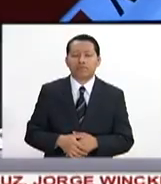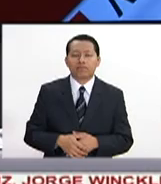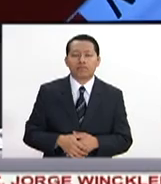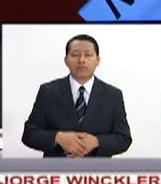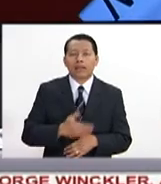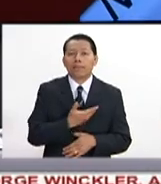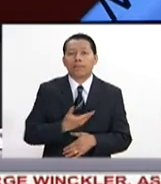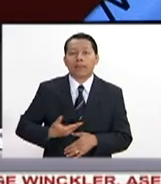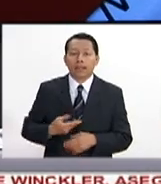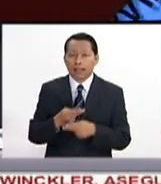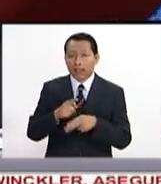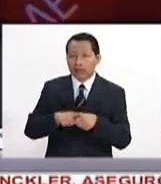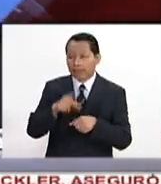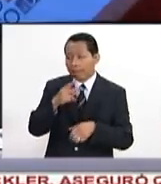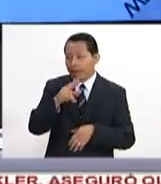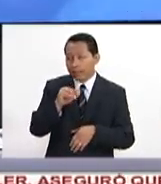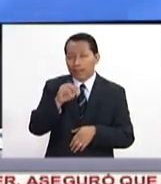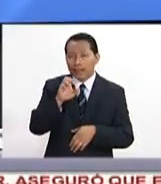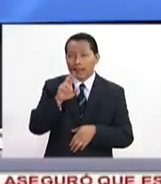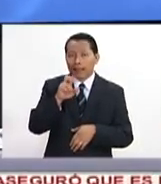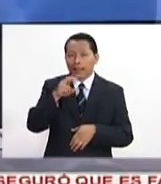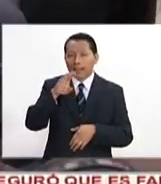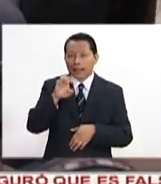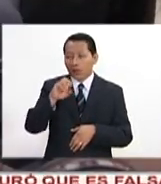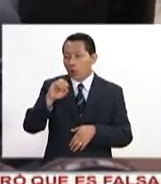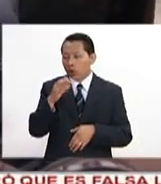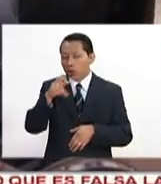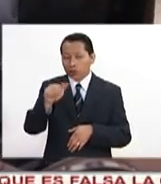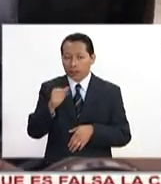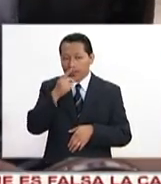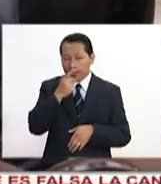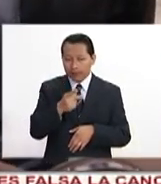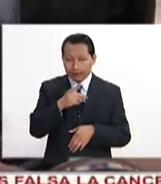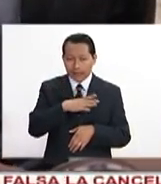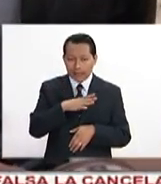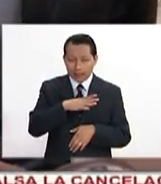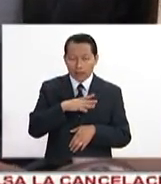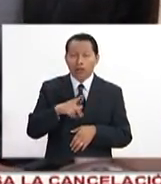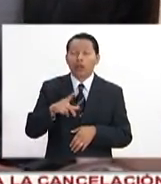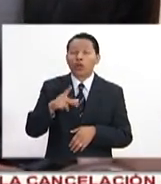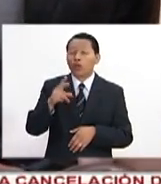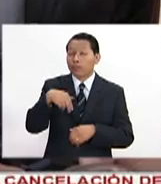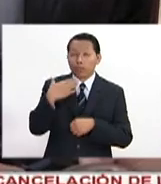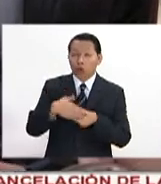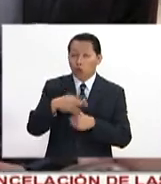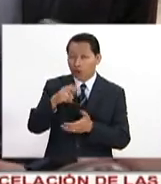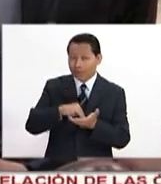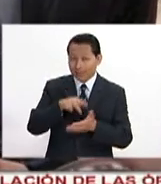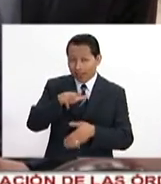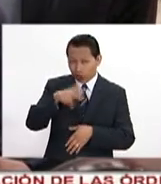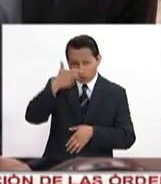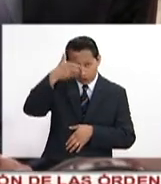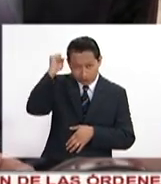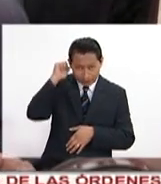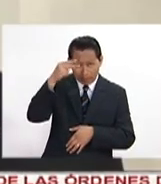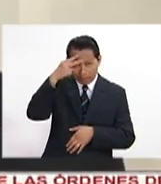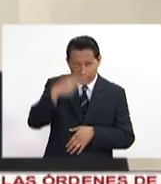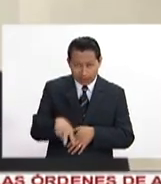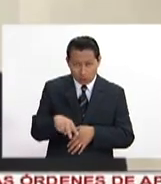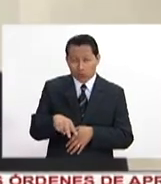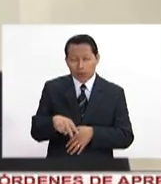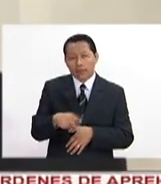El presidente nacional del PRI, Enrique Ochoa, aseguró que el candidato para la elección presidencial del 2018 debe de tener